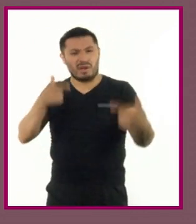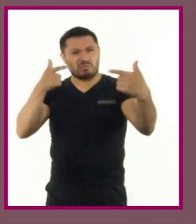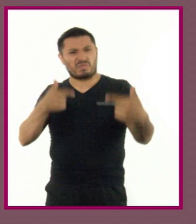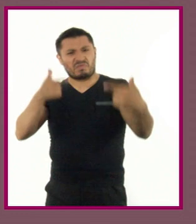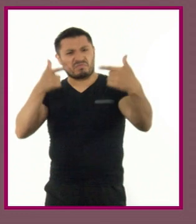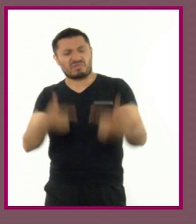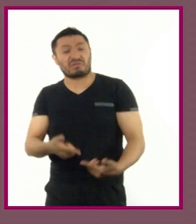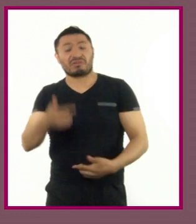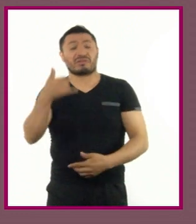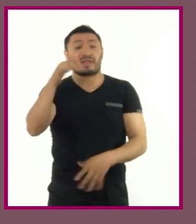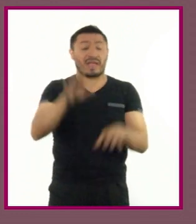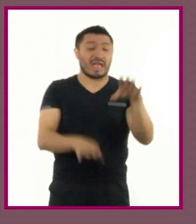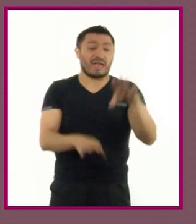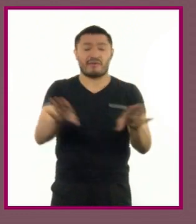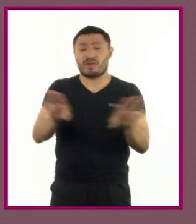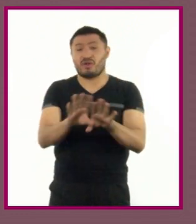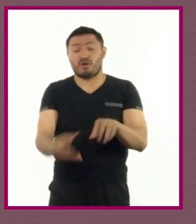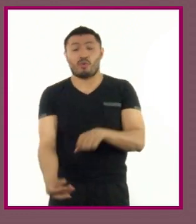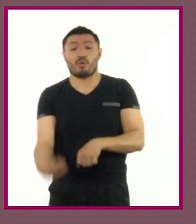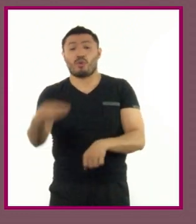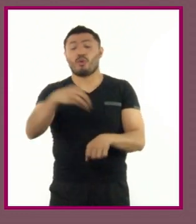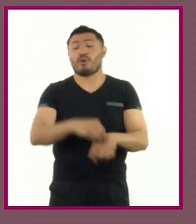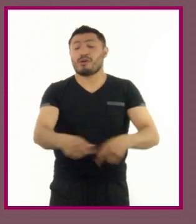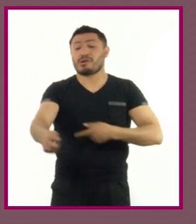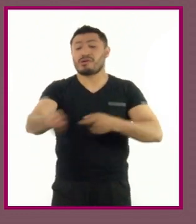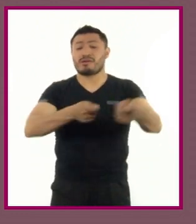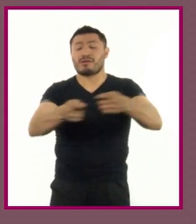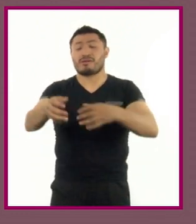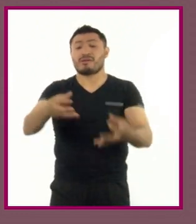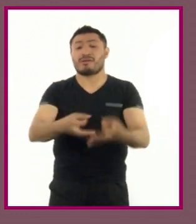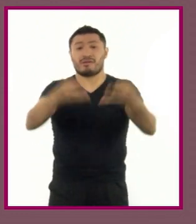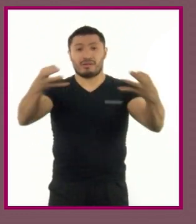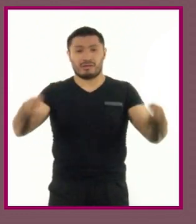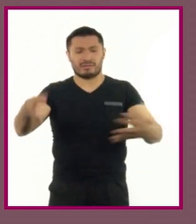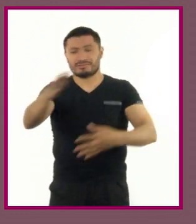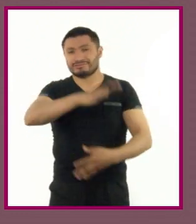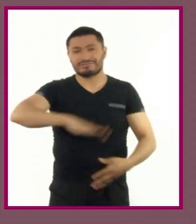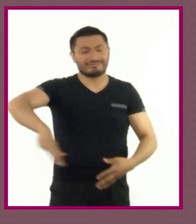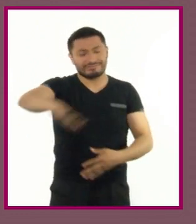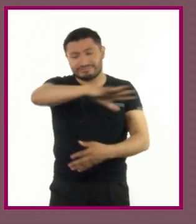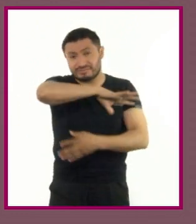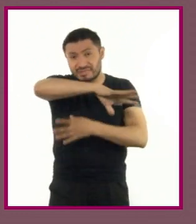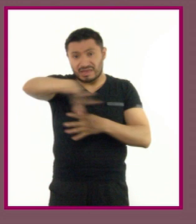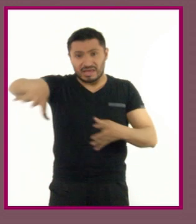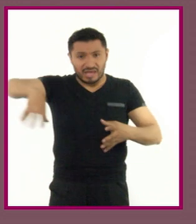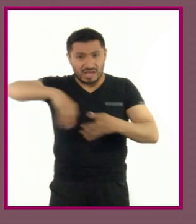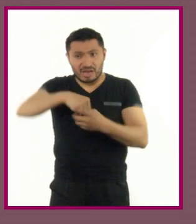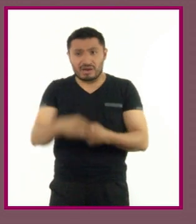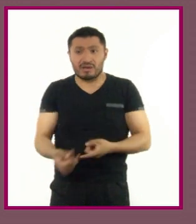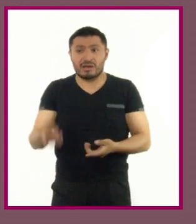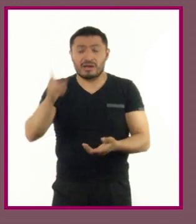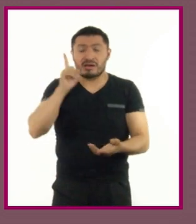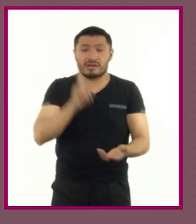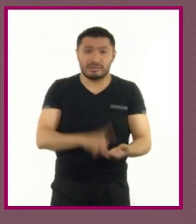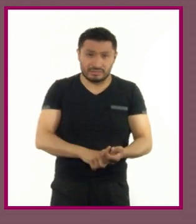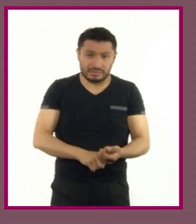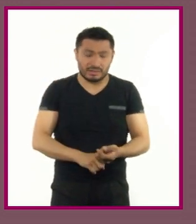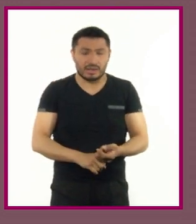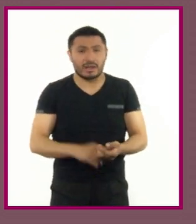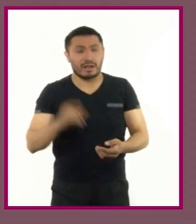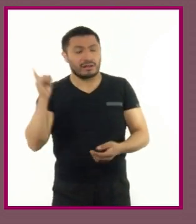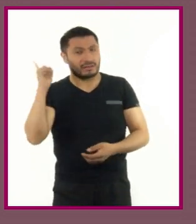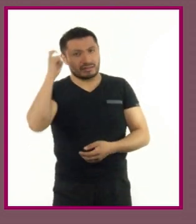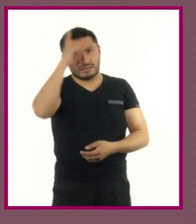incluso implantar un dominio territorial. Todo esto forma parte de la